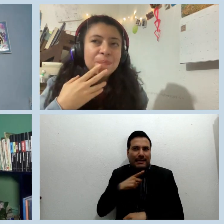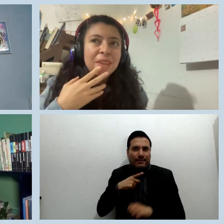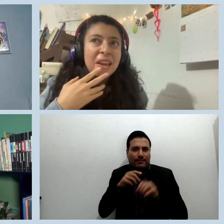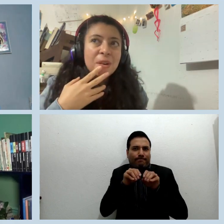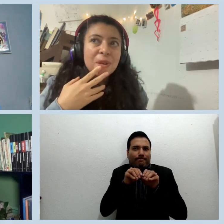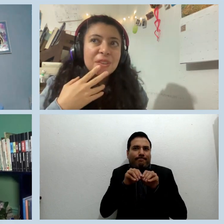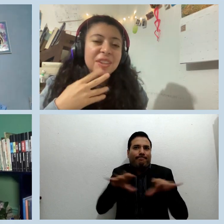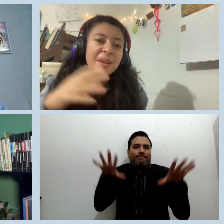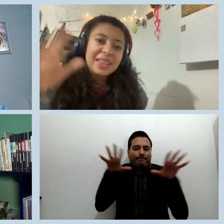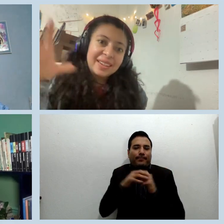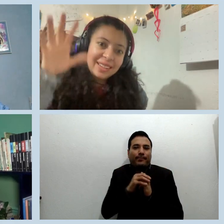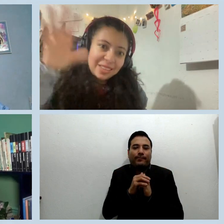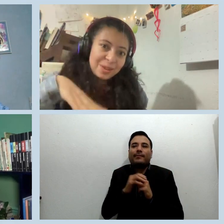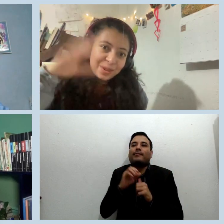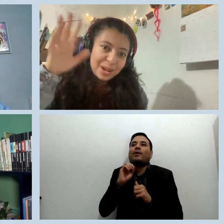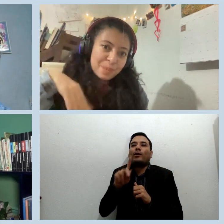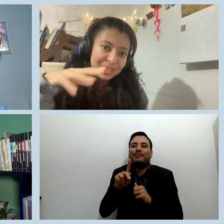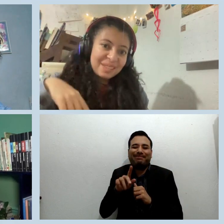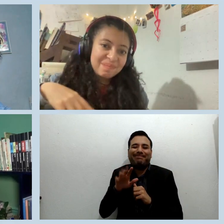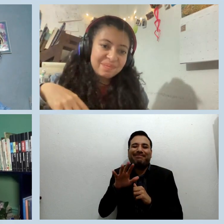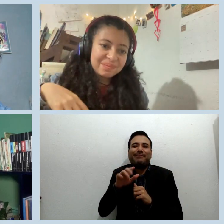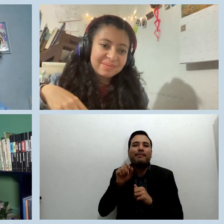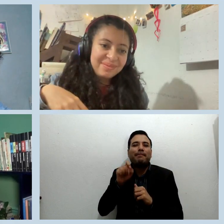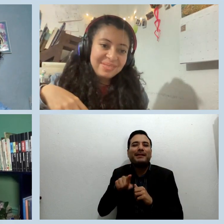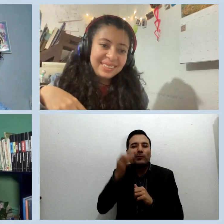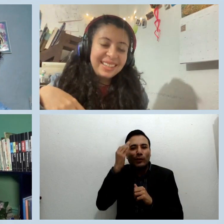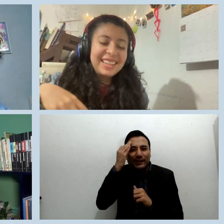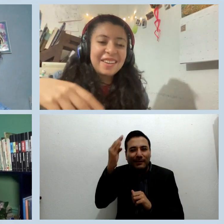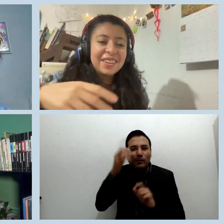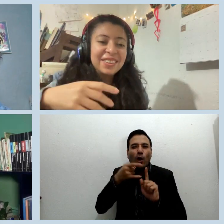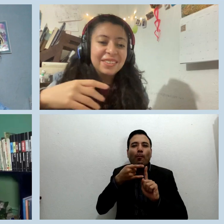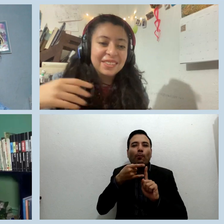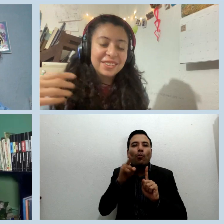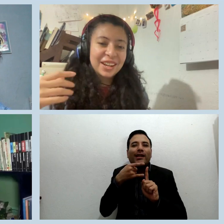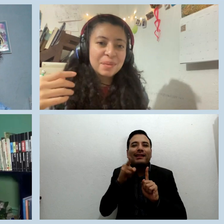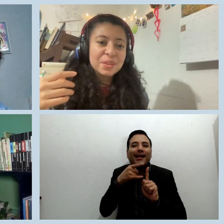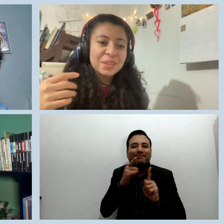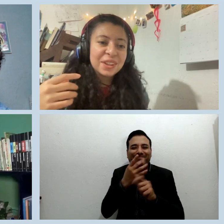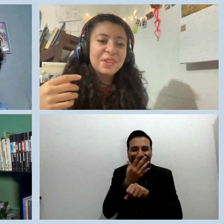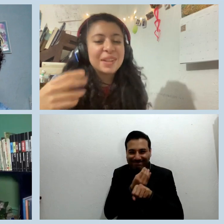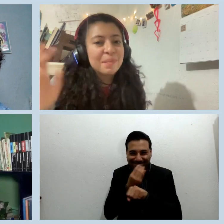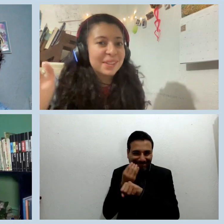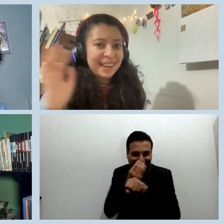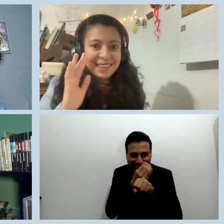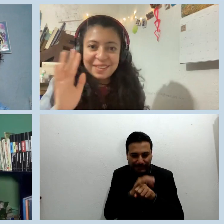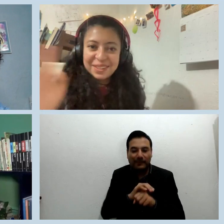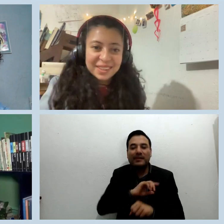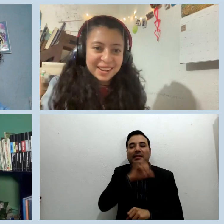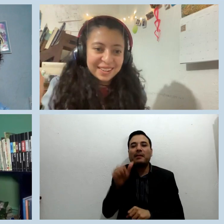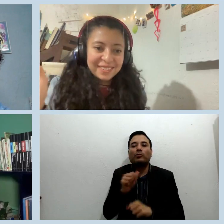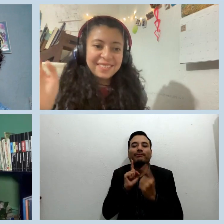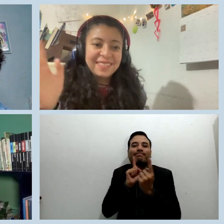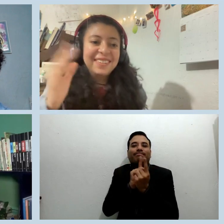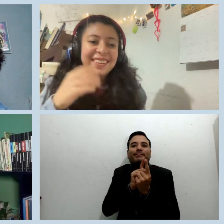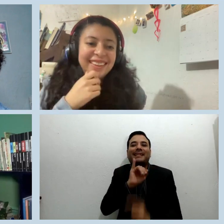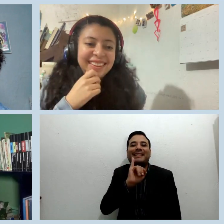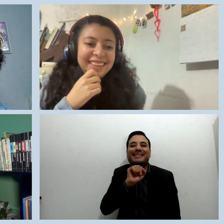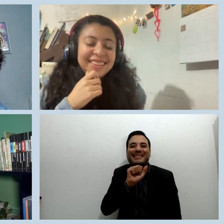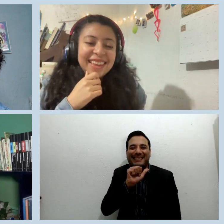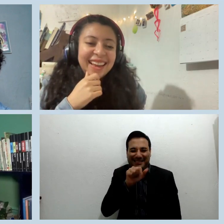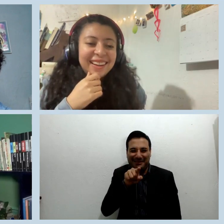pasando cuando andaban arreglando la puerta y ya cuando llegamos contigo Isa pues ya el